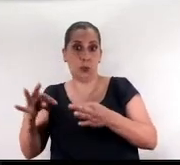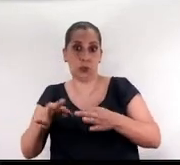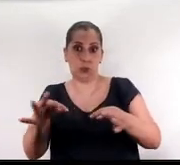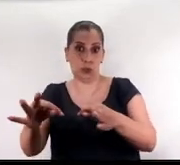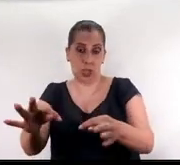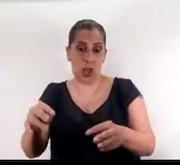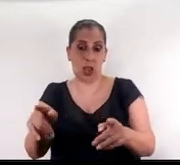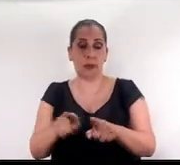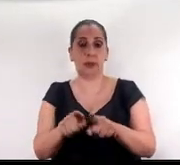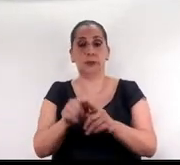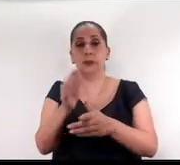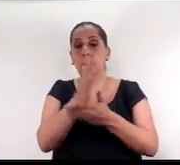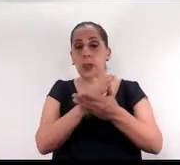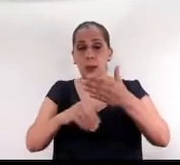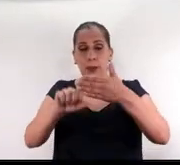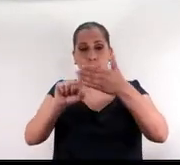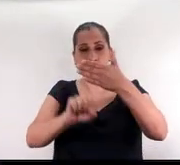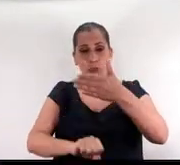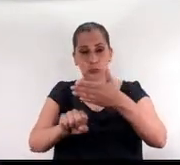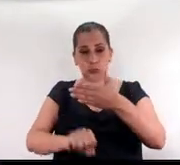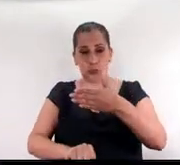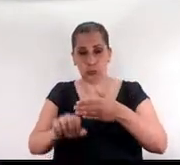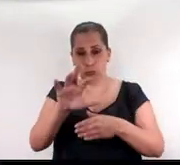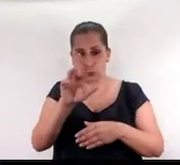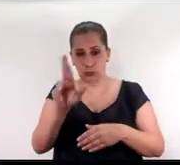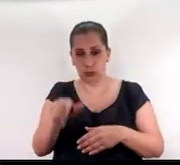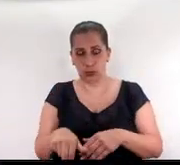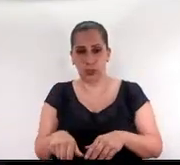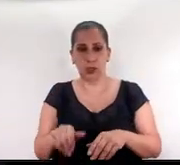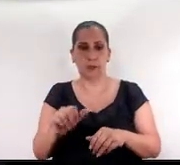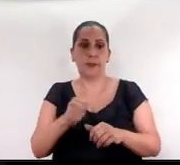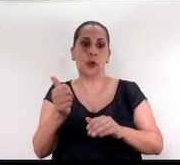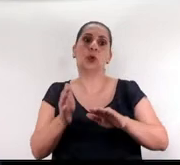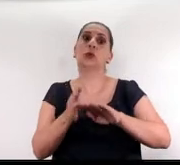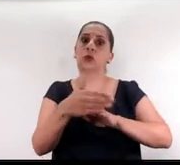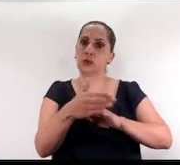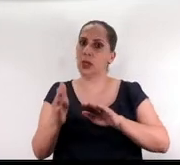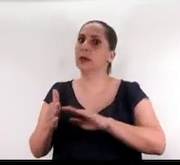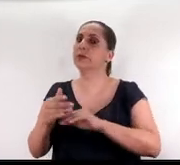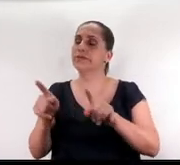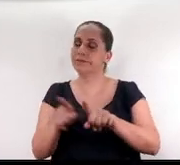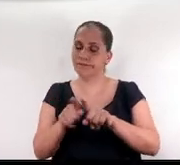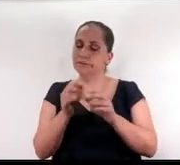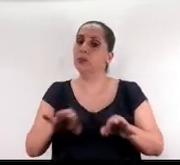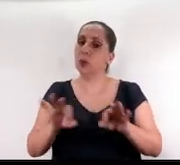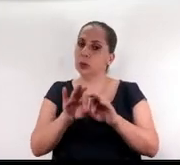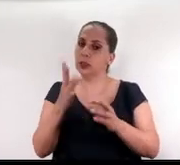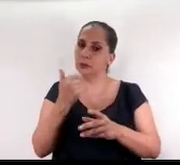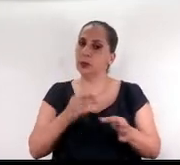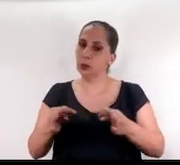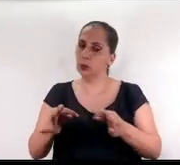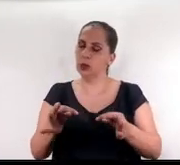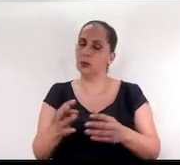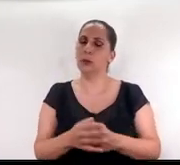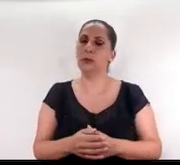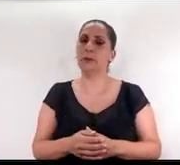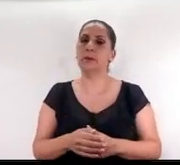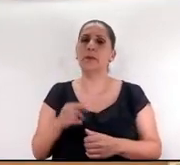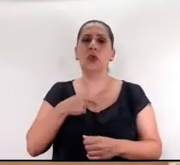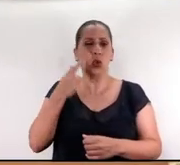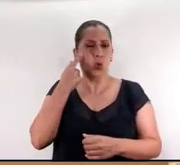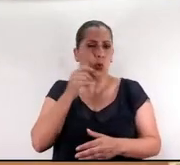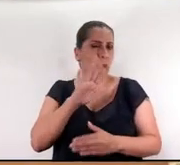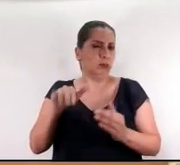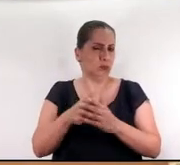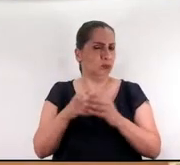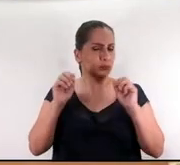zona sur. De manera que, y las rutas costeras, porque son muy importantes para el turismo. Creo que todo se puede